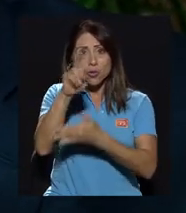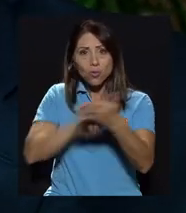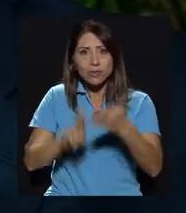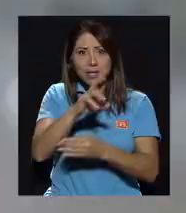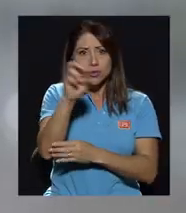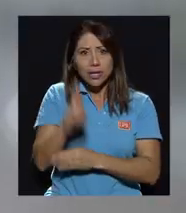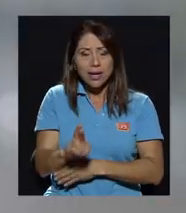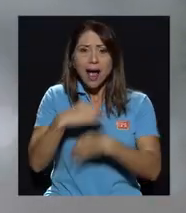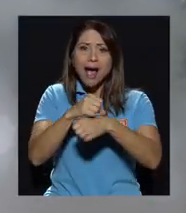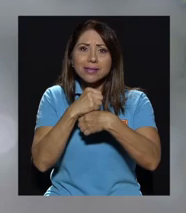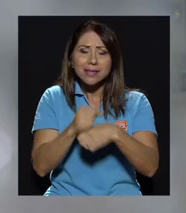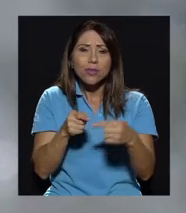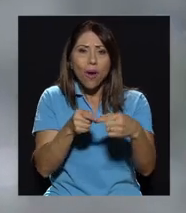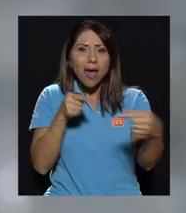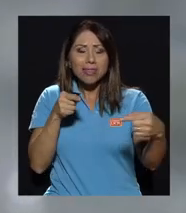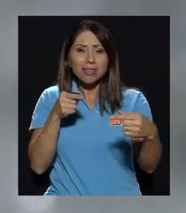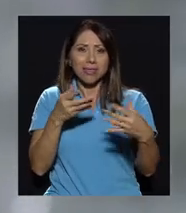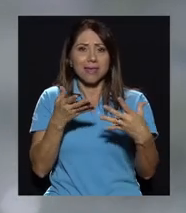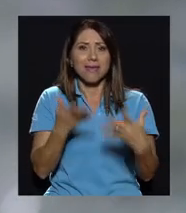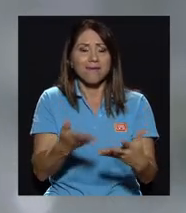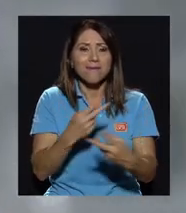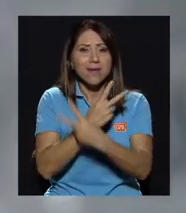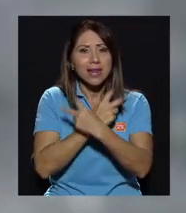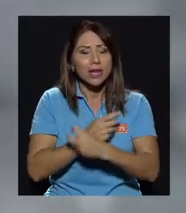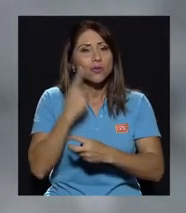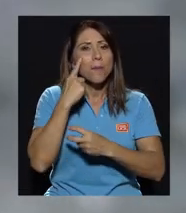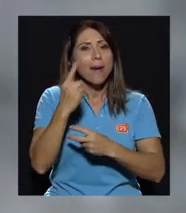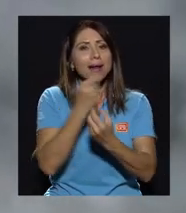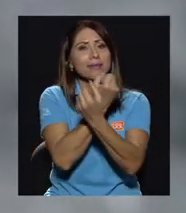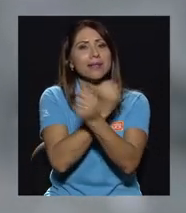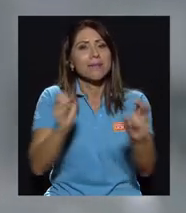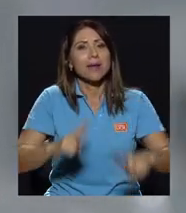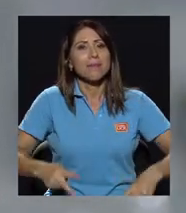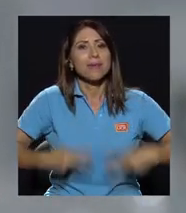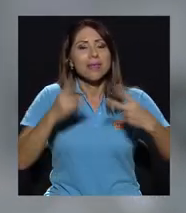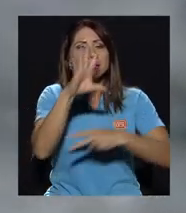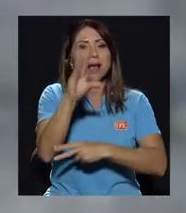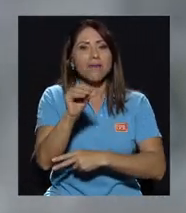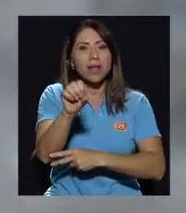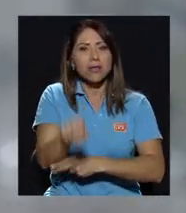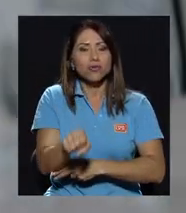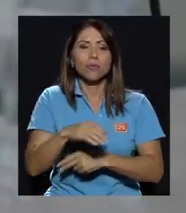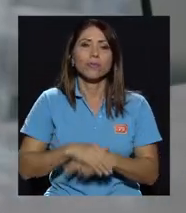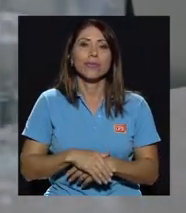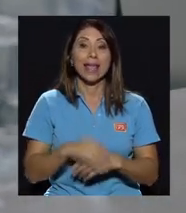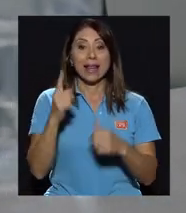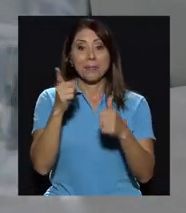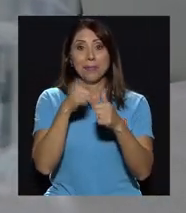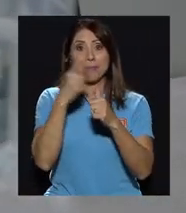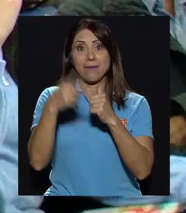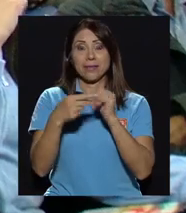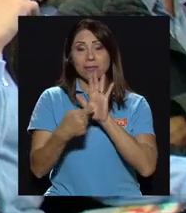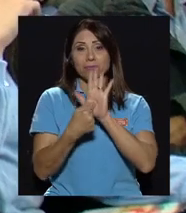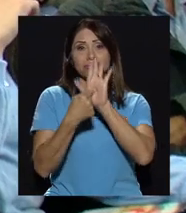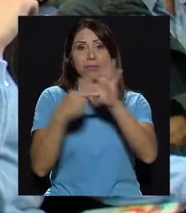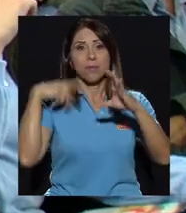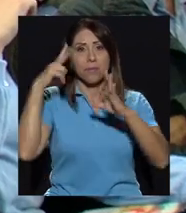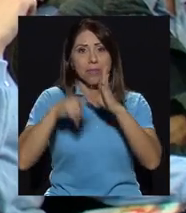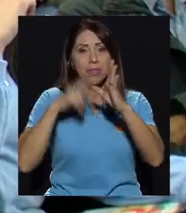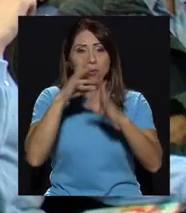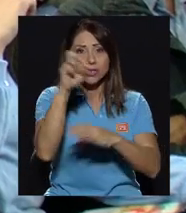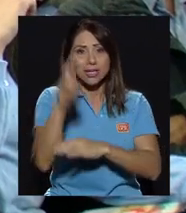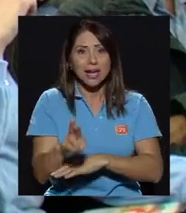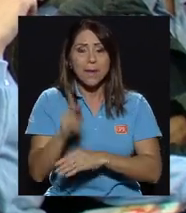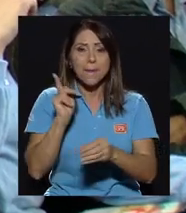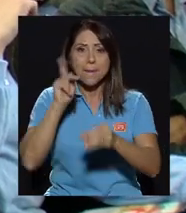fabricando antivenenos para salvar vidas en todo el sur de áfrica en la premiere del documental en costa rica